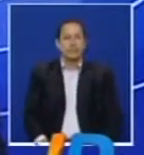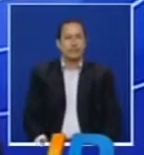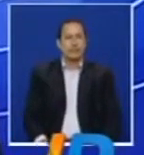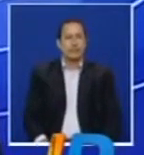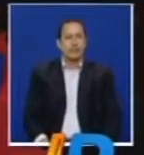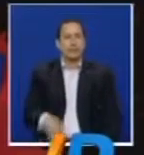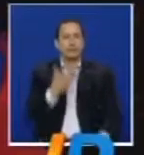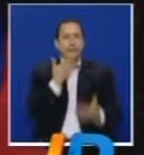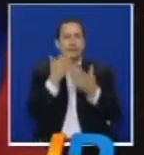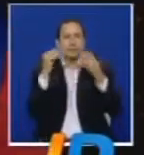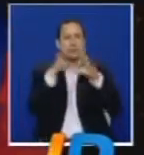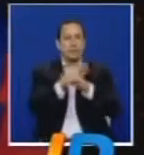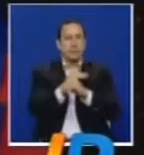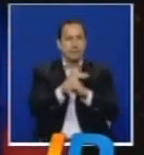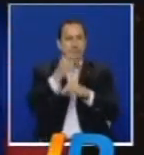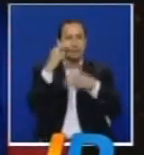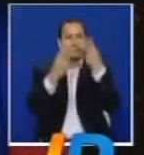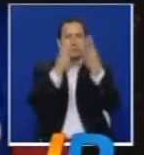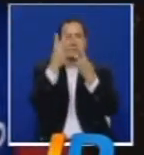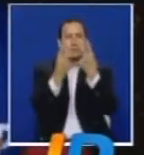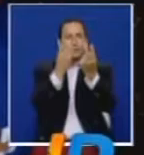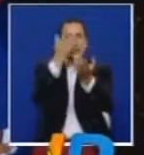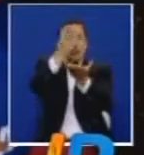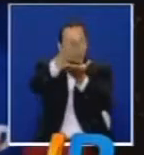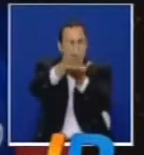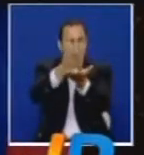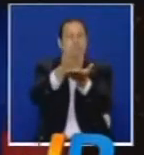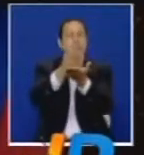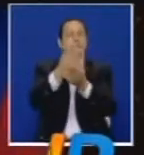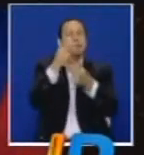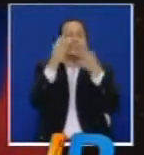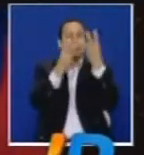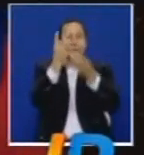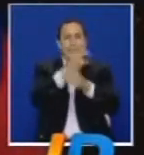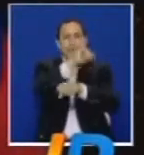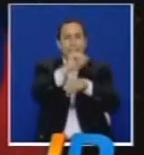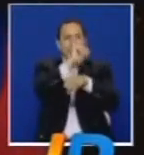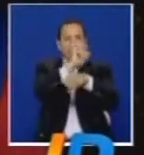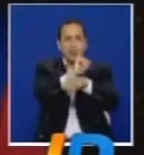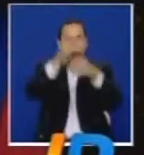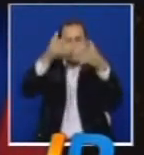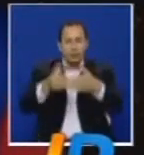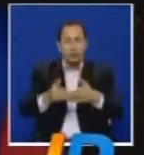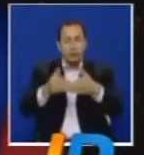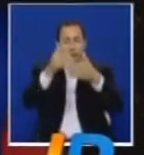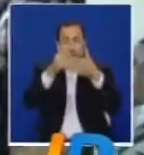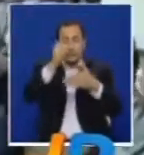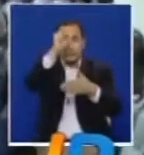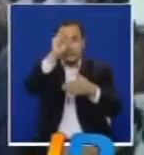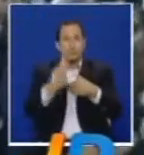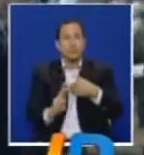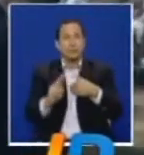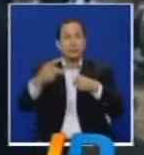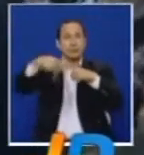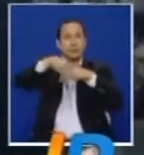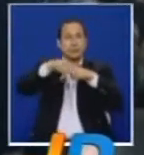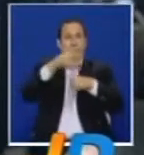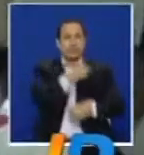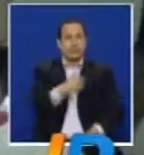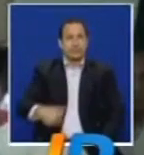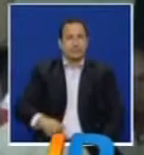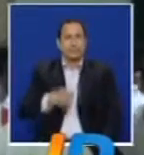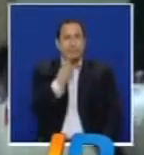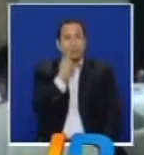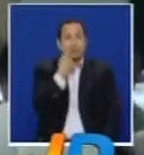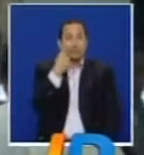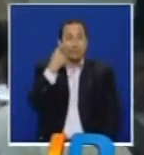noches. Durante su visita a la ciudad de Ipiales, en la frontera entre Colombia y Ecuador, al sur de Nariño, en donde el presidente de la República